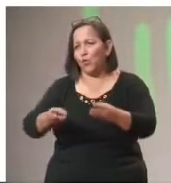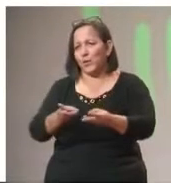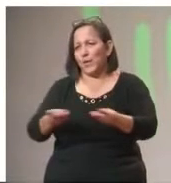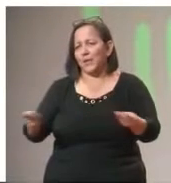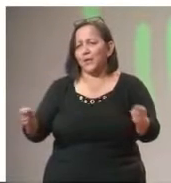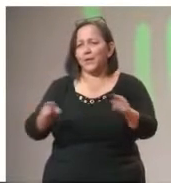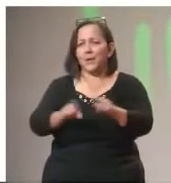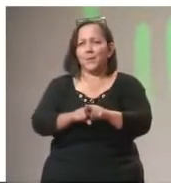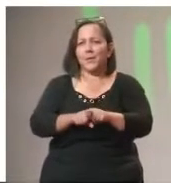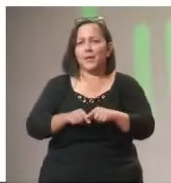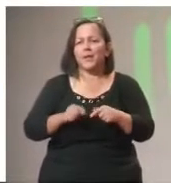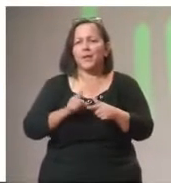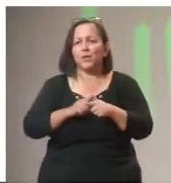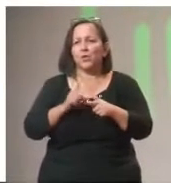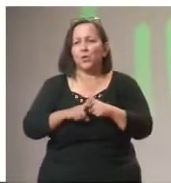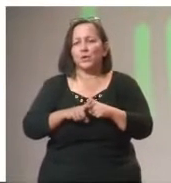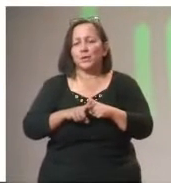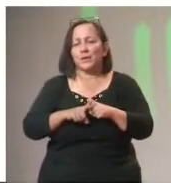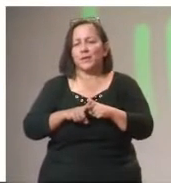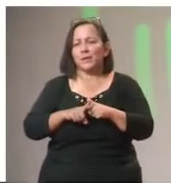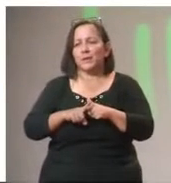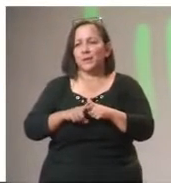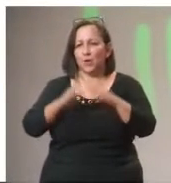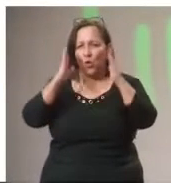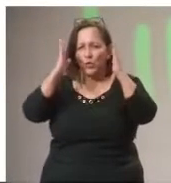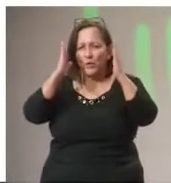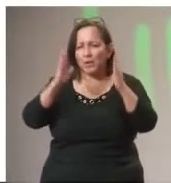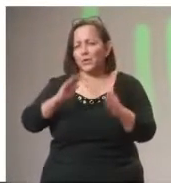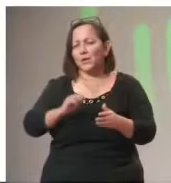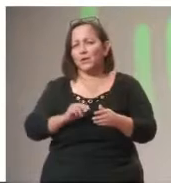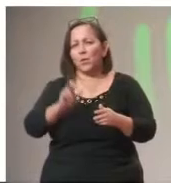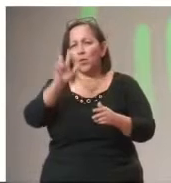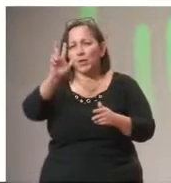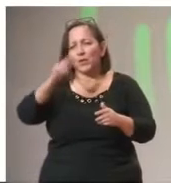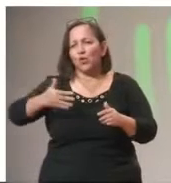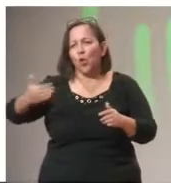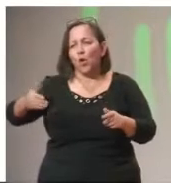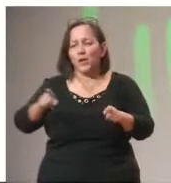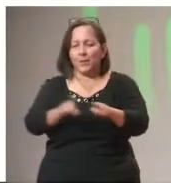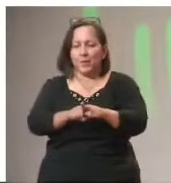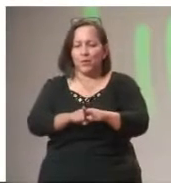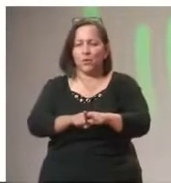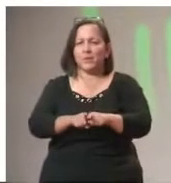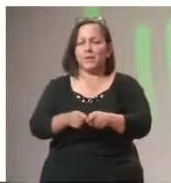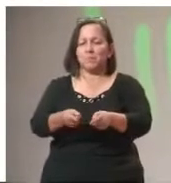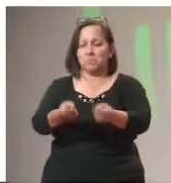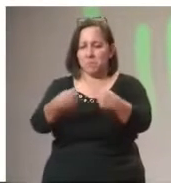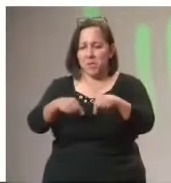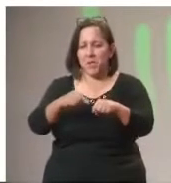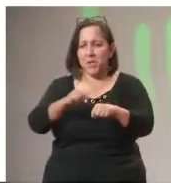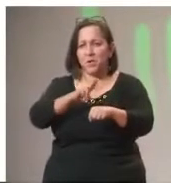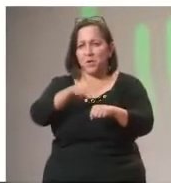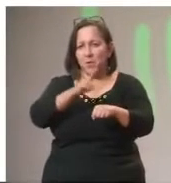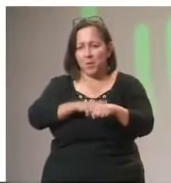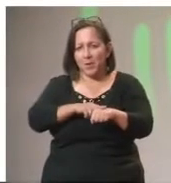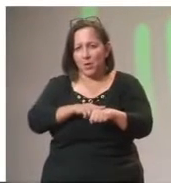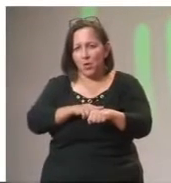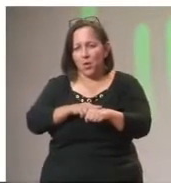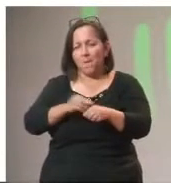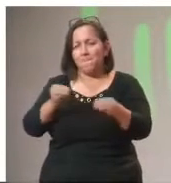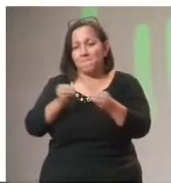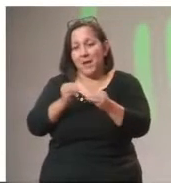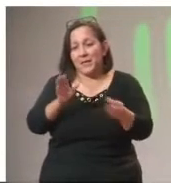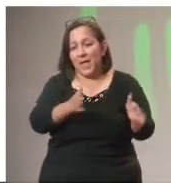el problema es un poco más complejo. La concentración es como la función de tres cosas: lo que se carga naturalmente, un exceso de aire que